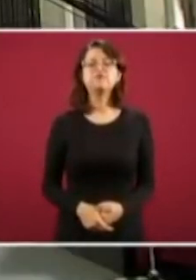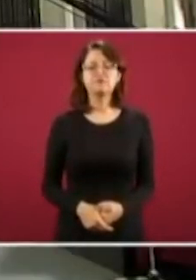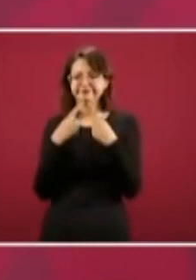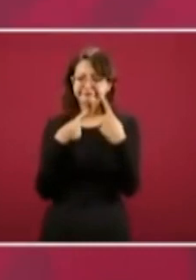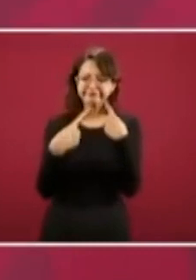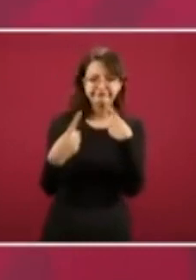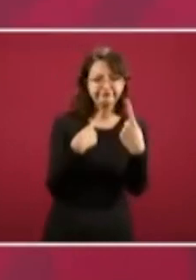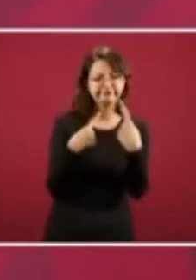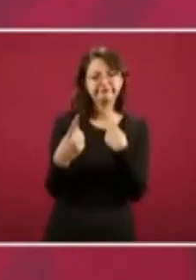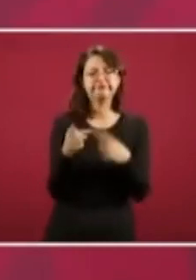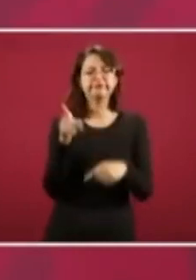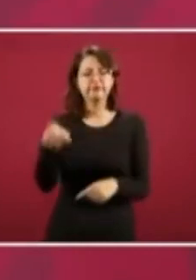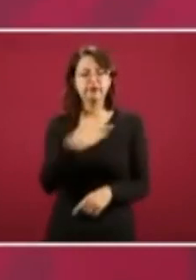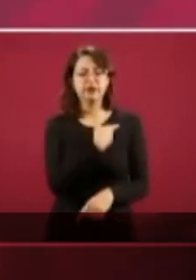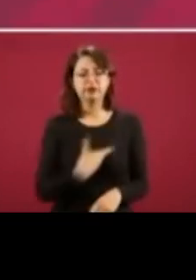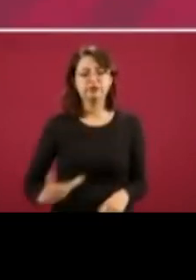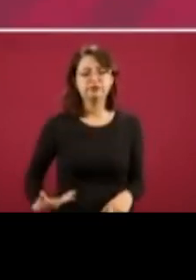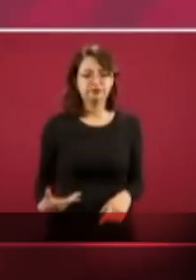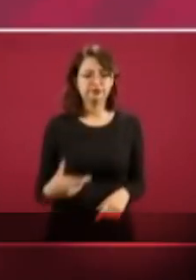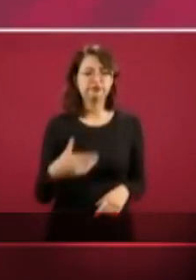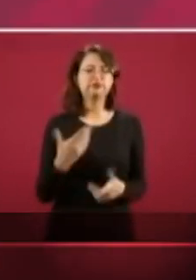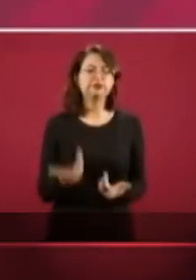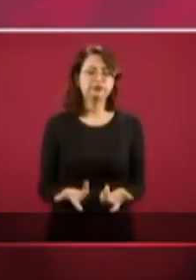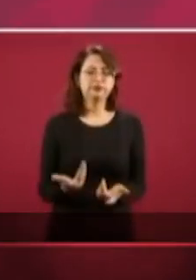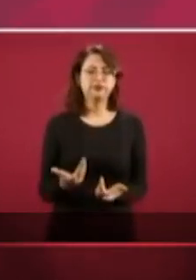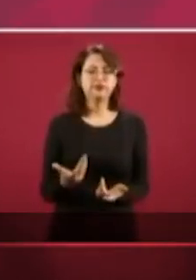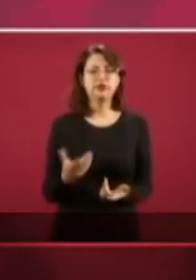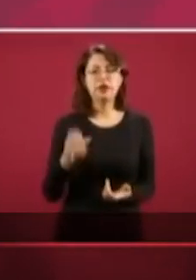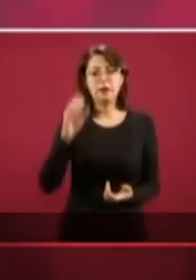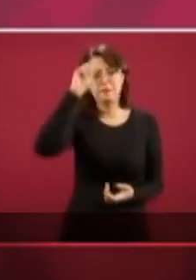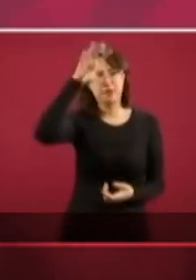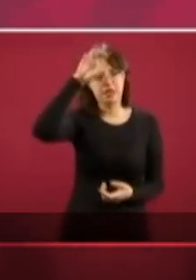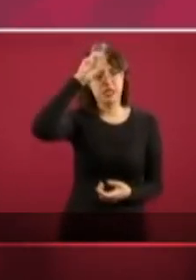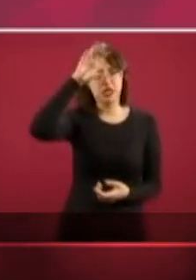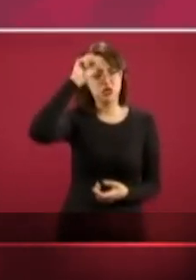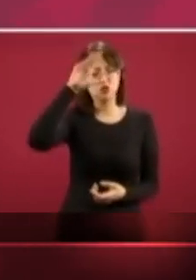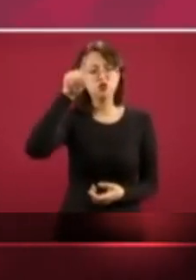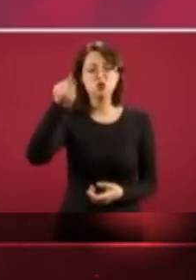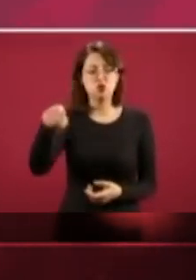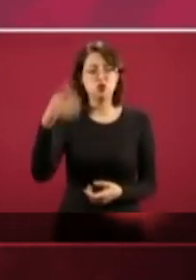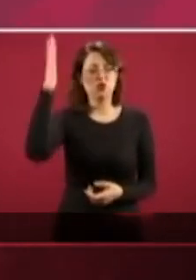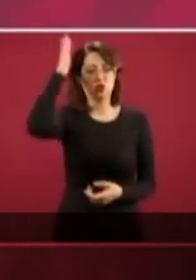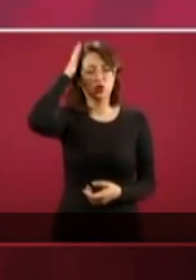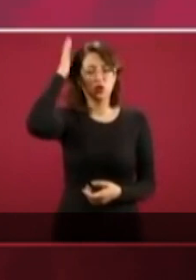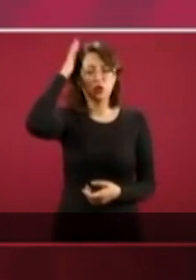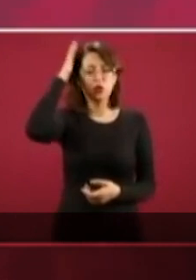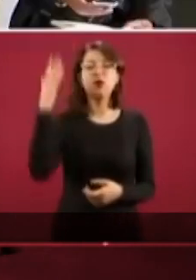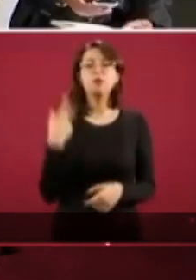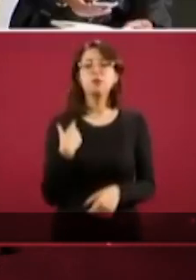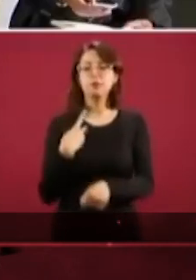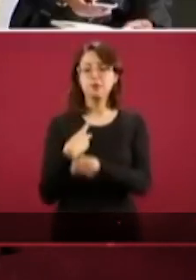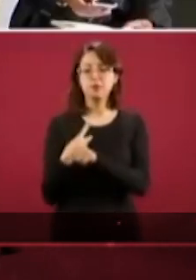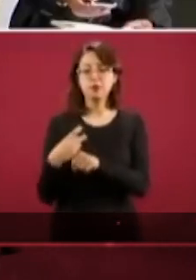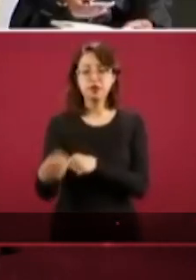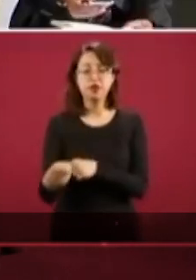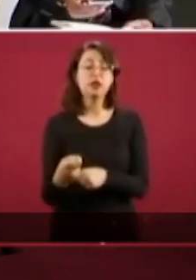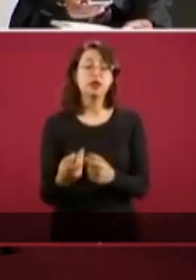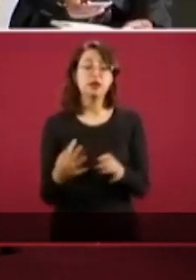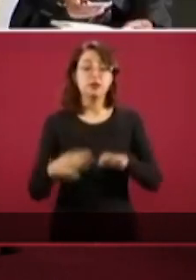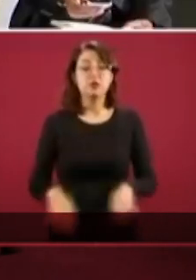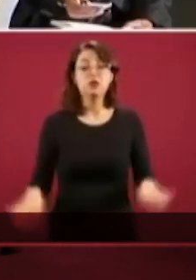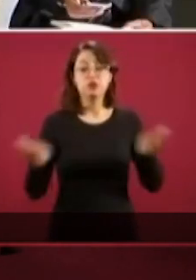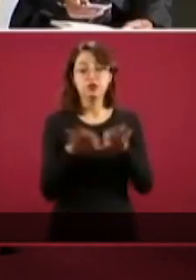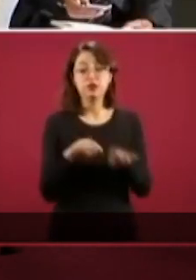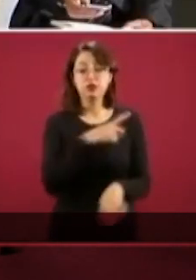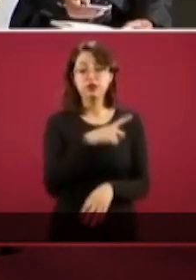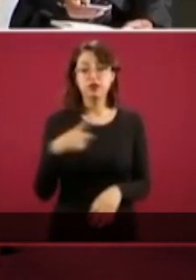Estuvimos con el presidente de la, justamente de la Cámara de Minería, y me ha invitado, porque esto es muy importante para